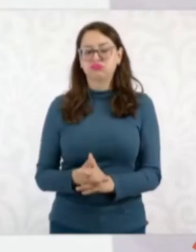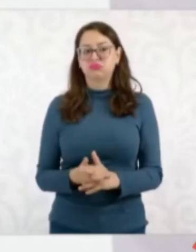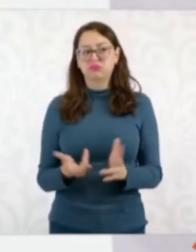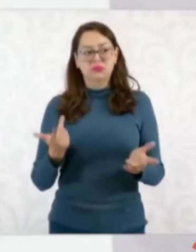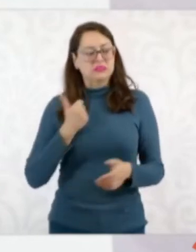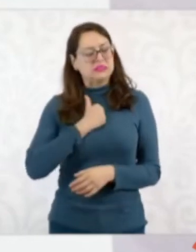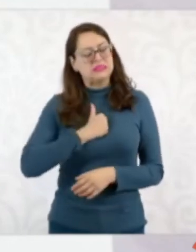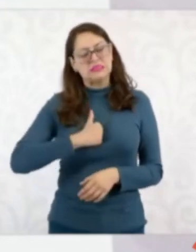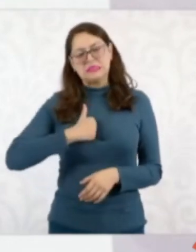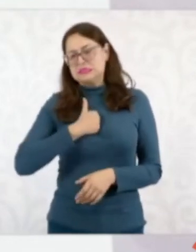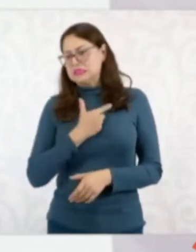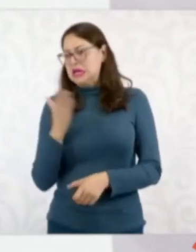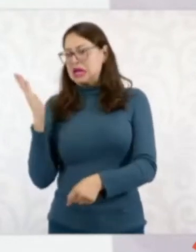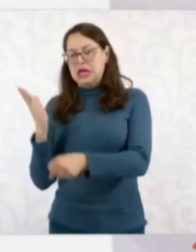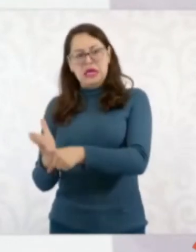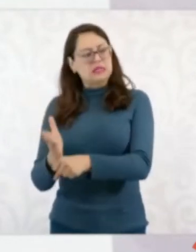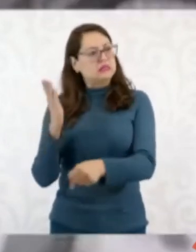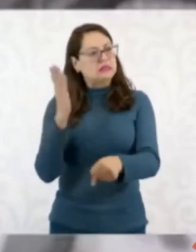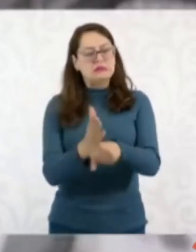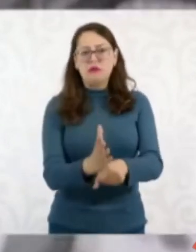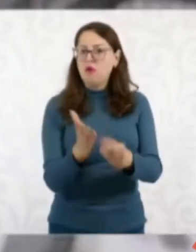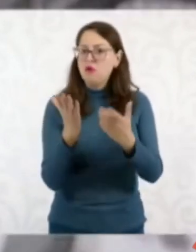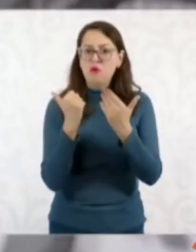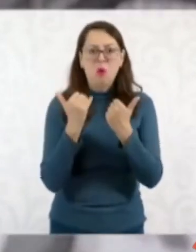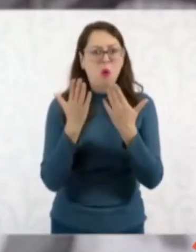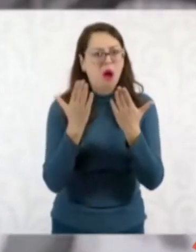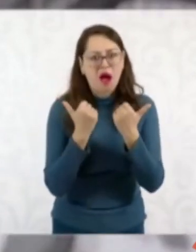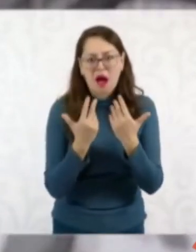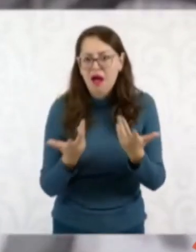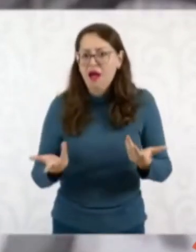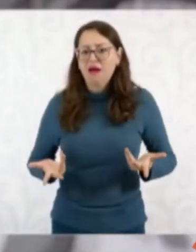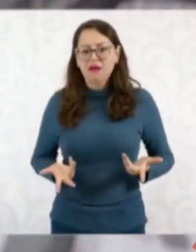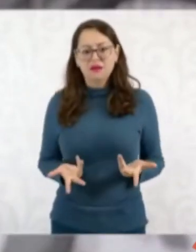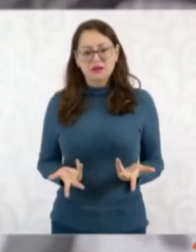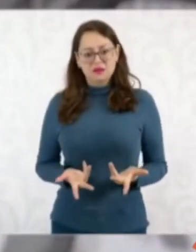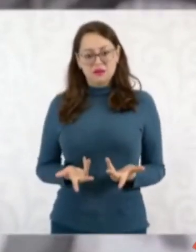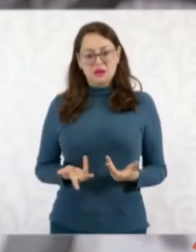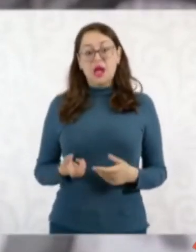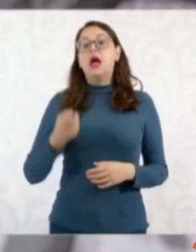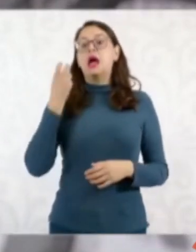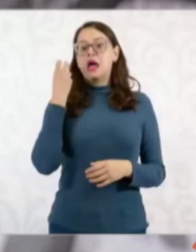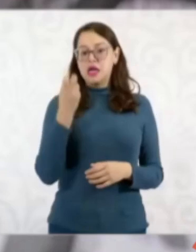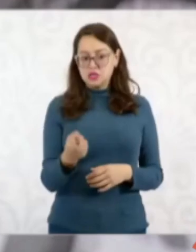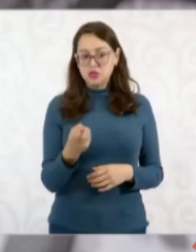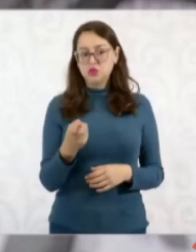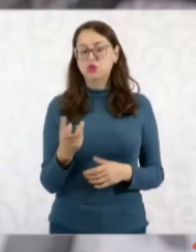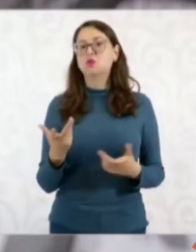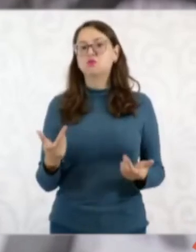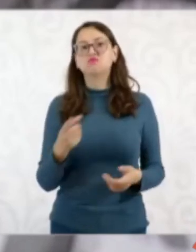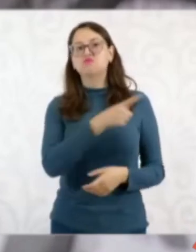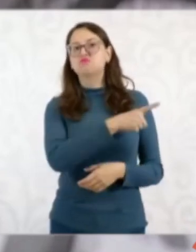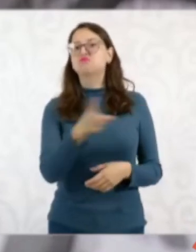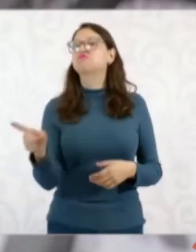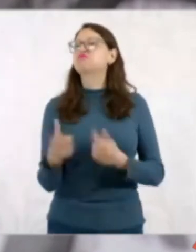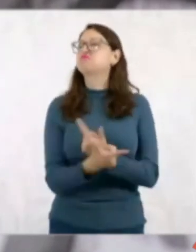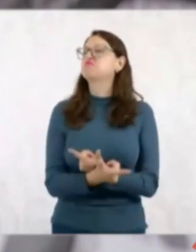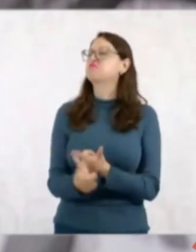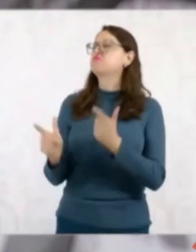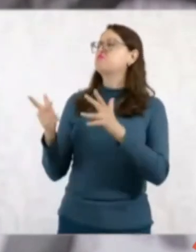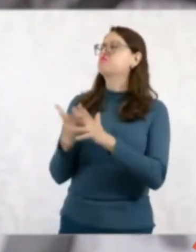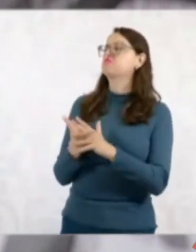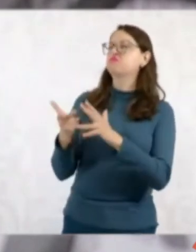sanción. Lo que tenemos que garantizar para eliminar, para erradicar el feminicidio en nuestro país es, por un lado,